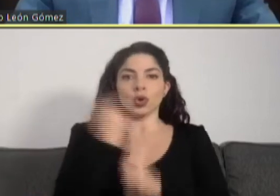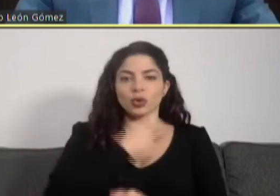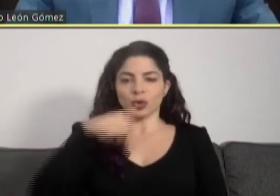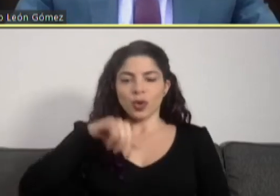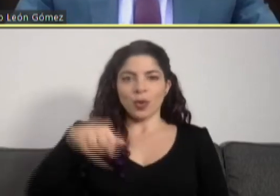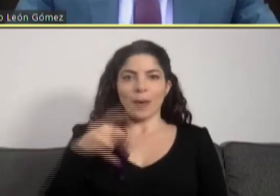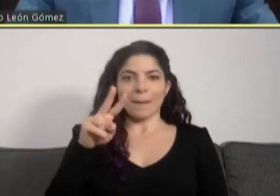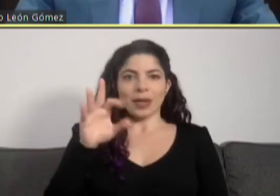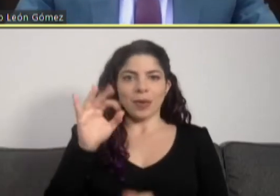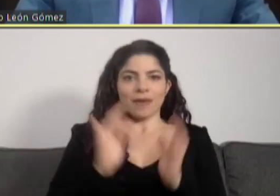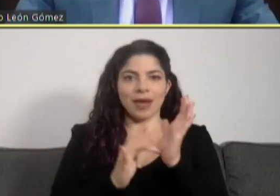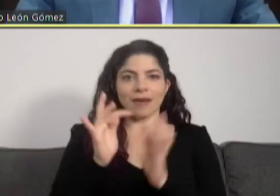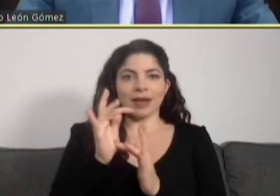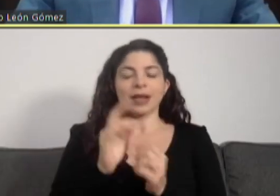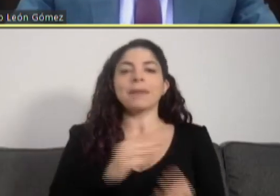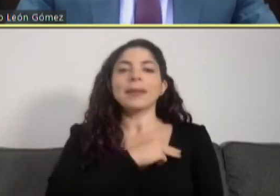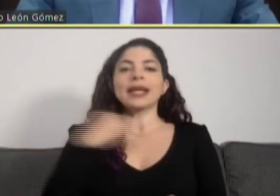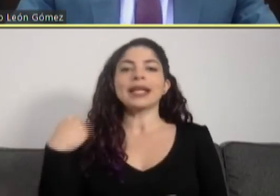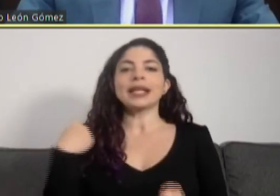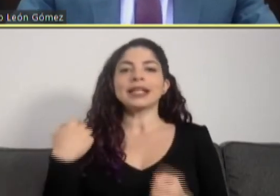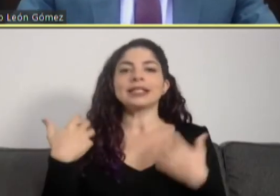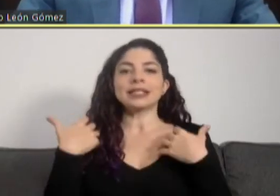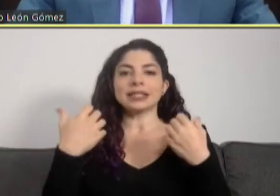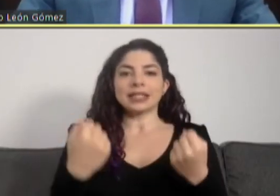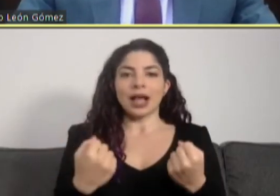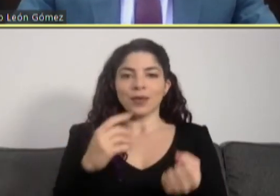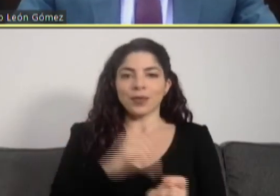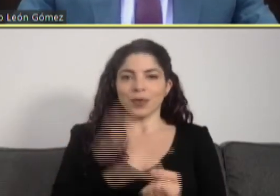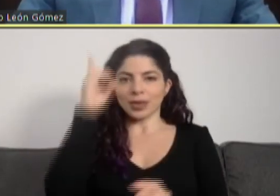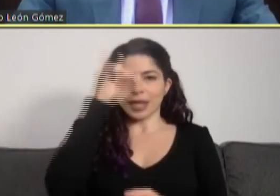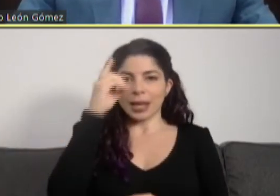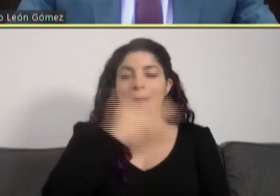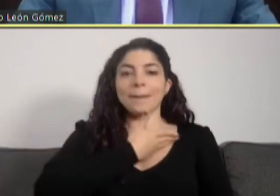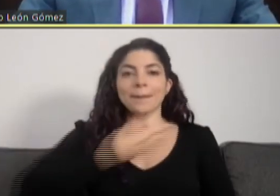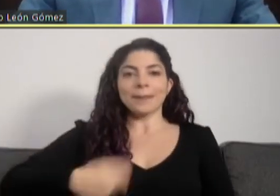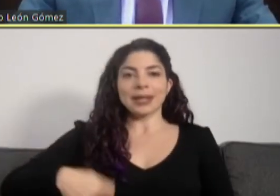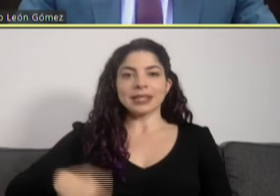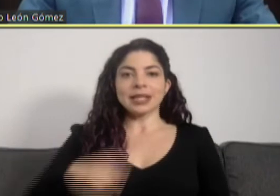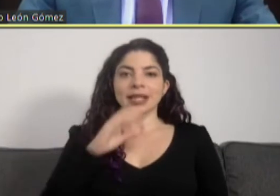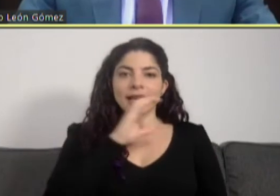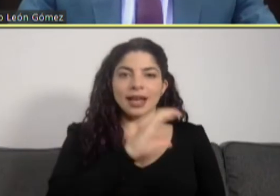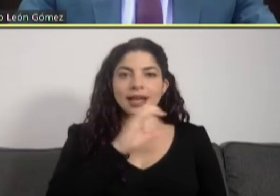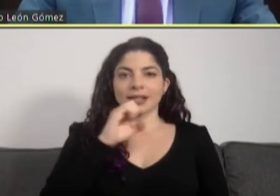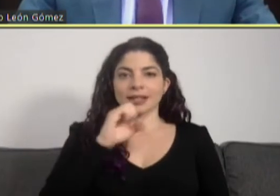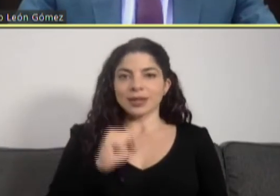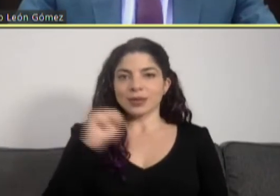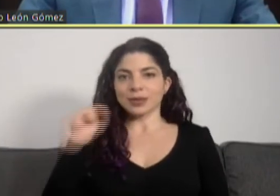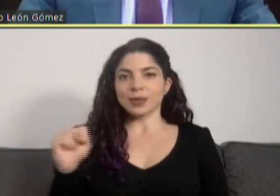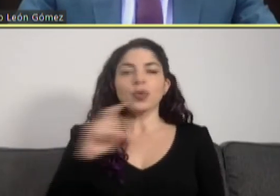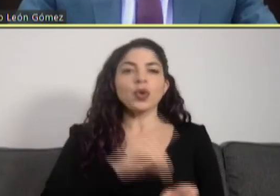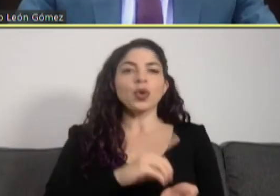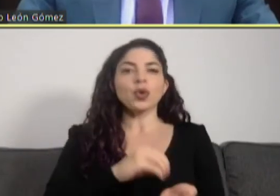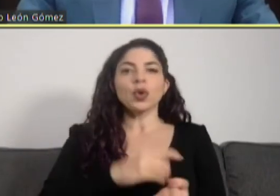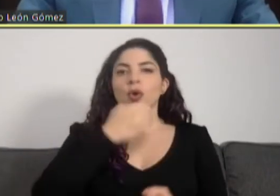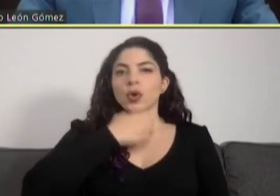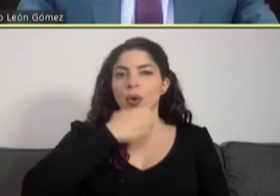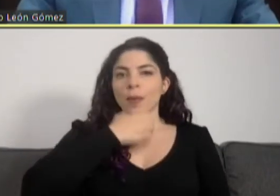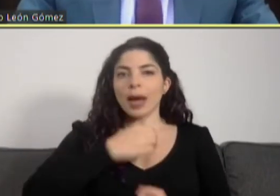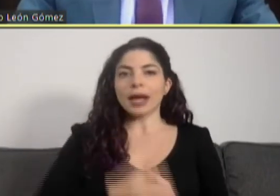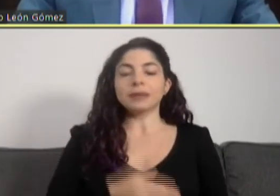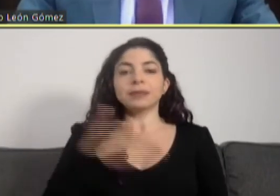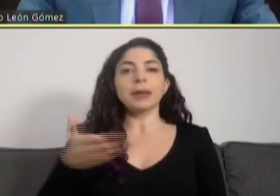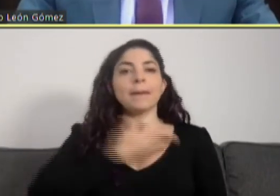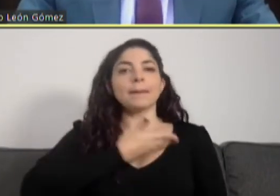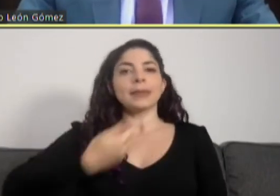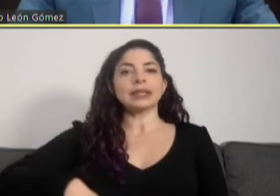Ministro de Salud, el doctor Daniel Salas, el presidente ejecutivo de la Caja Costarricense de Seguro Social, el doctor Román Macaya, el presidente